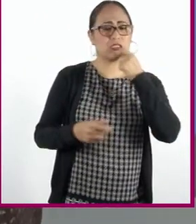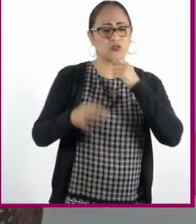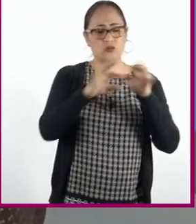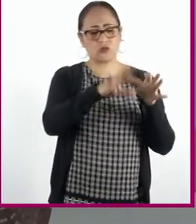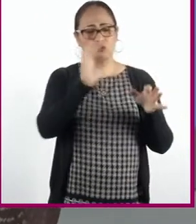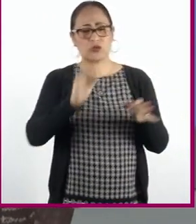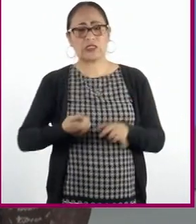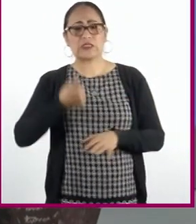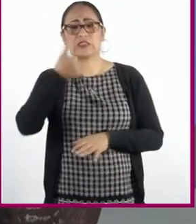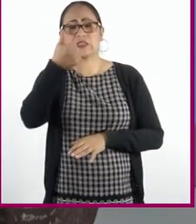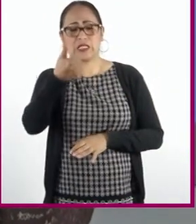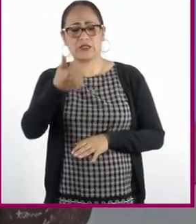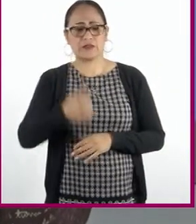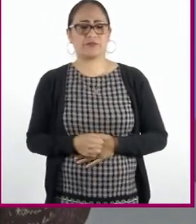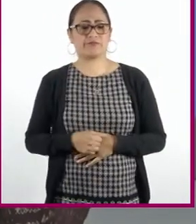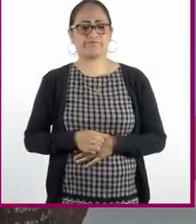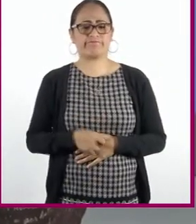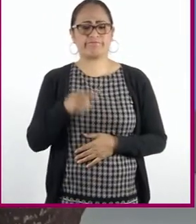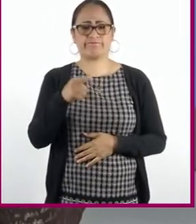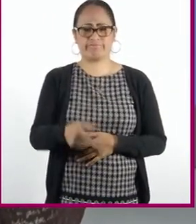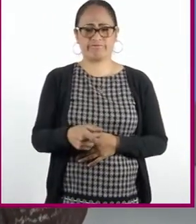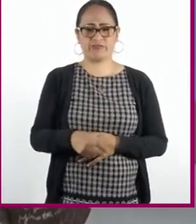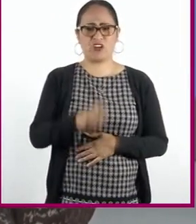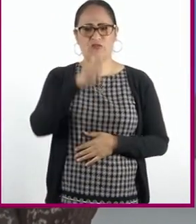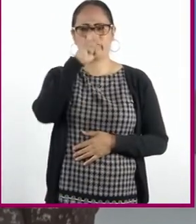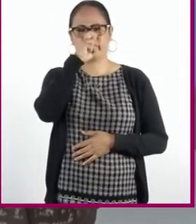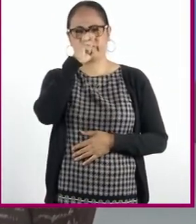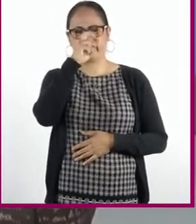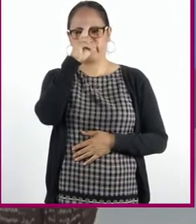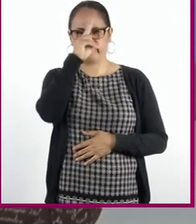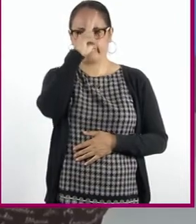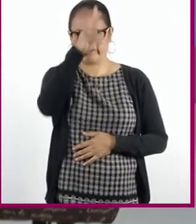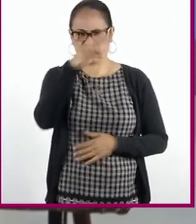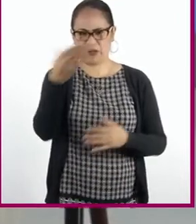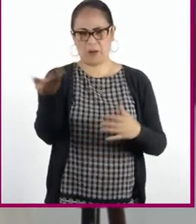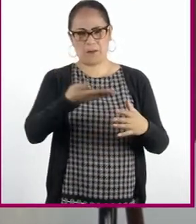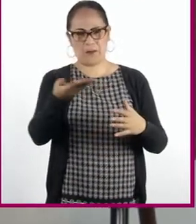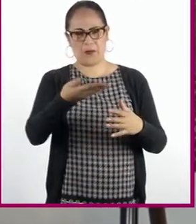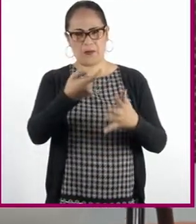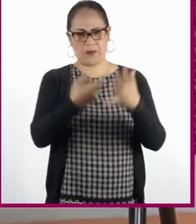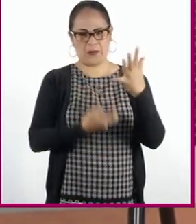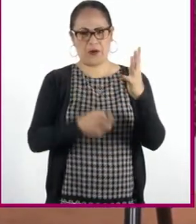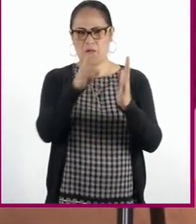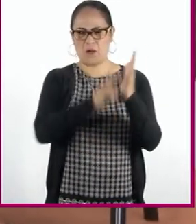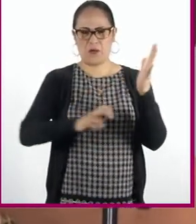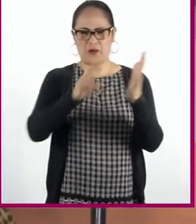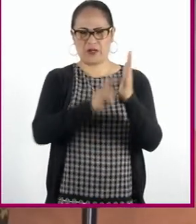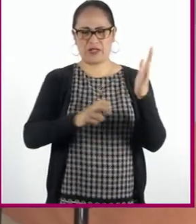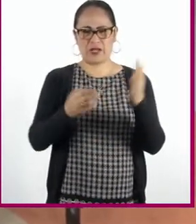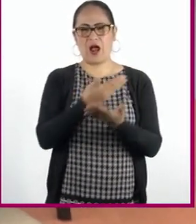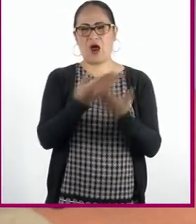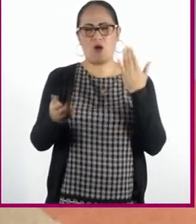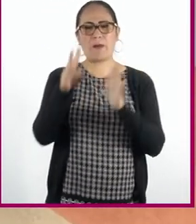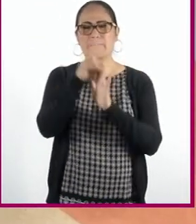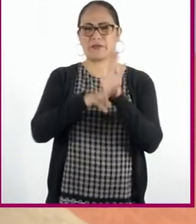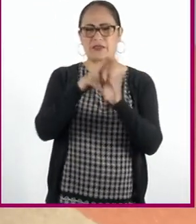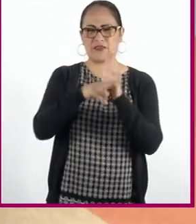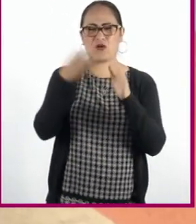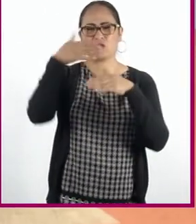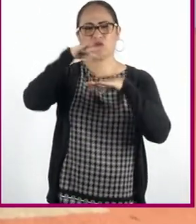México son disciplinados de manera violenta. Veamos la siguiente cápsula que nos hablará de la violencia doméstica